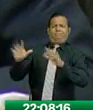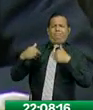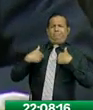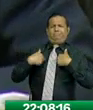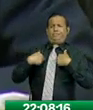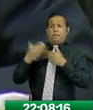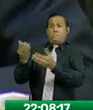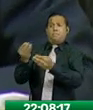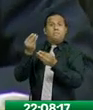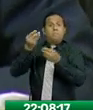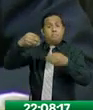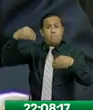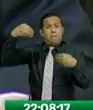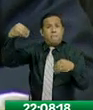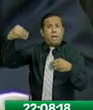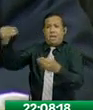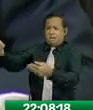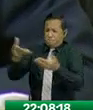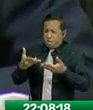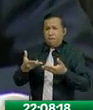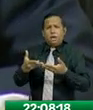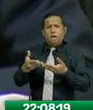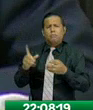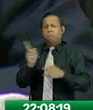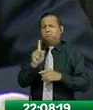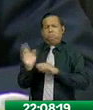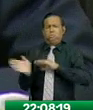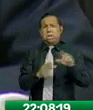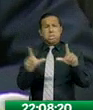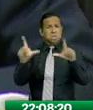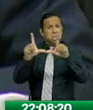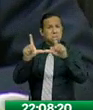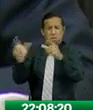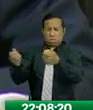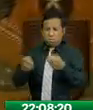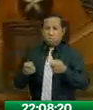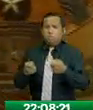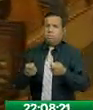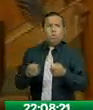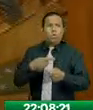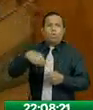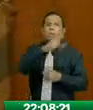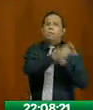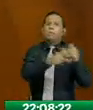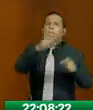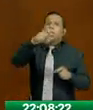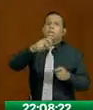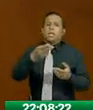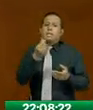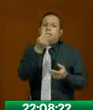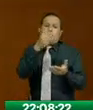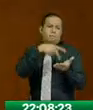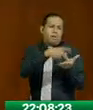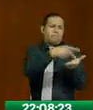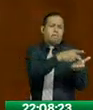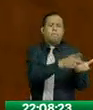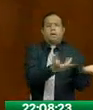aceptar papeles, porque nuestra gente hay que pagarle, pero es en dinero. La cifra del pasivo a nivel